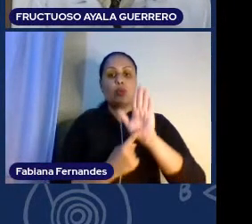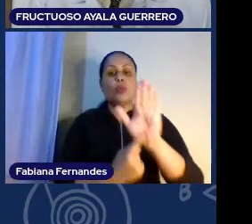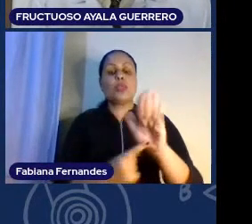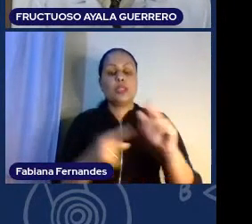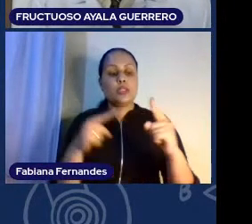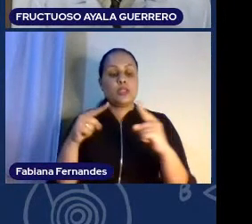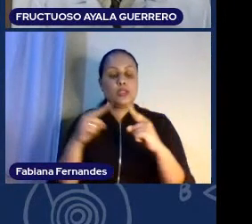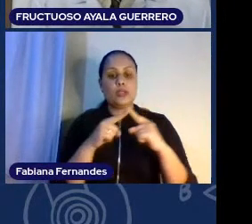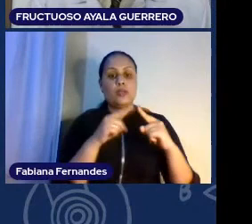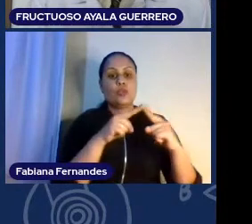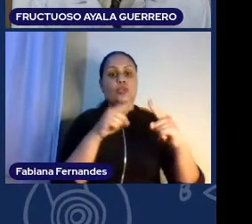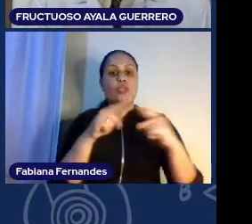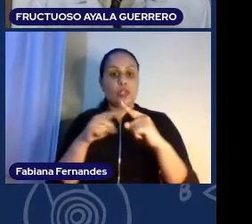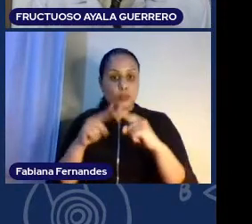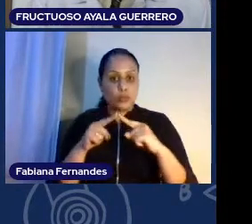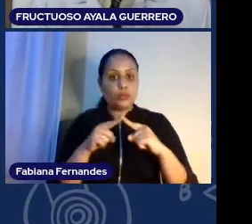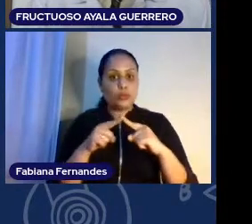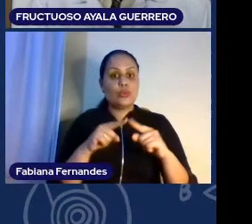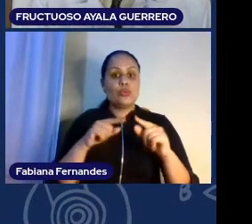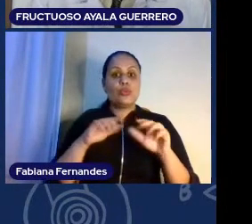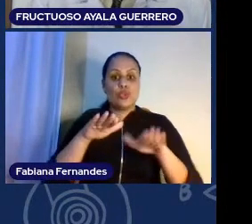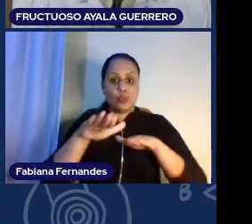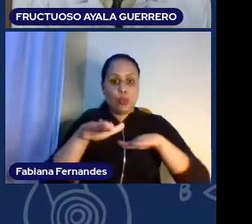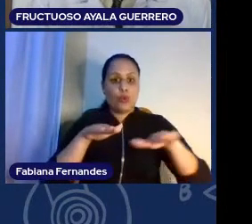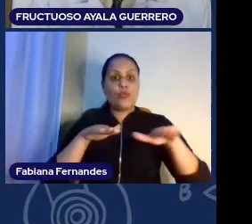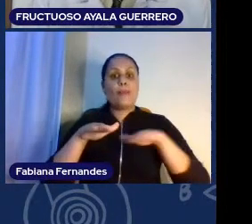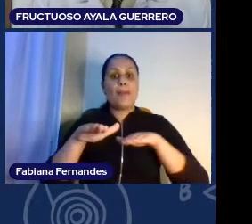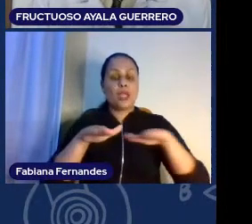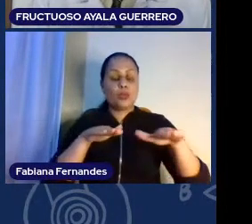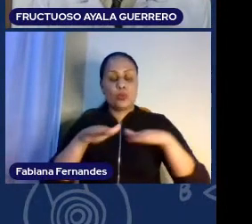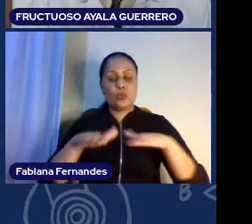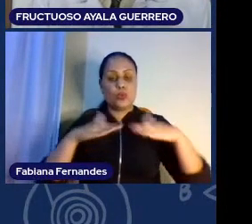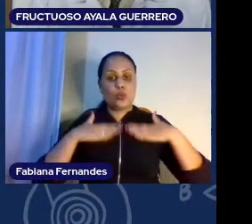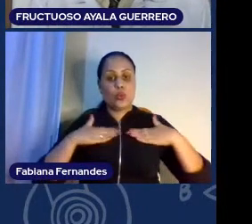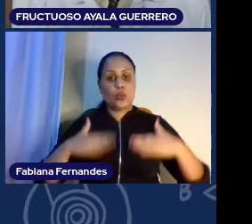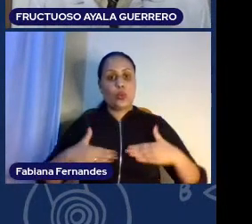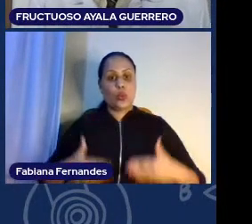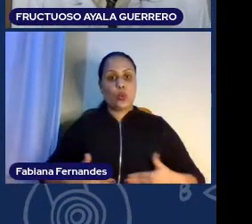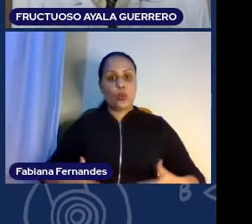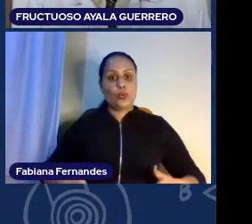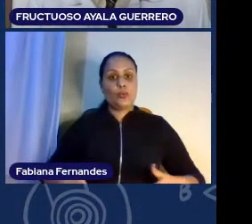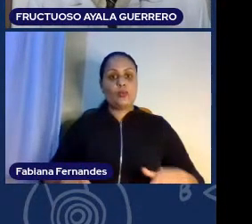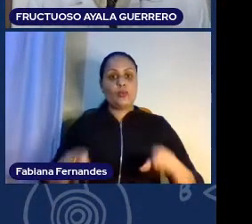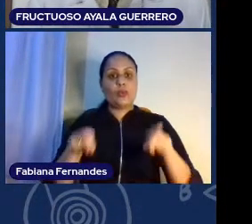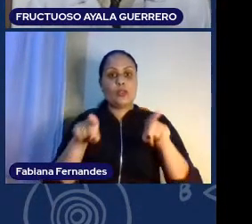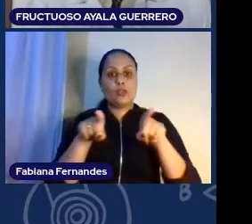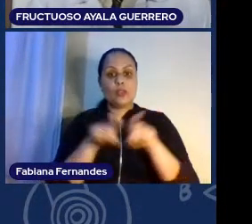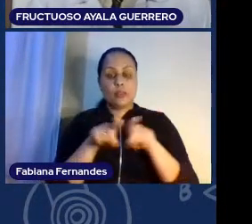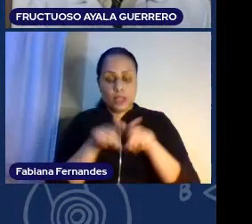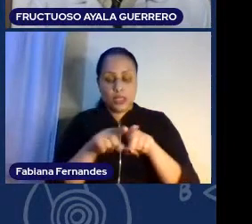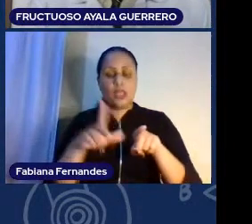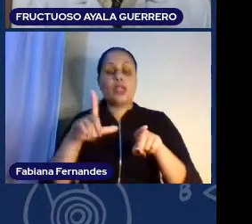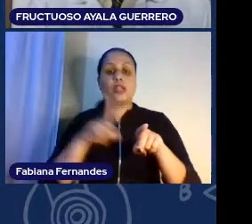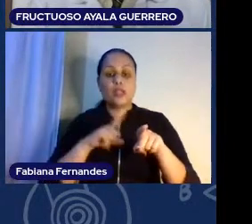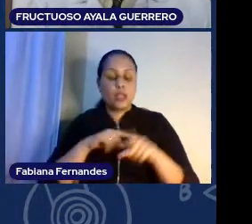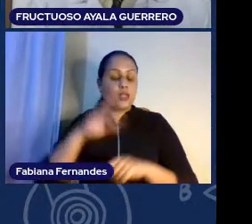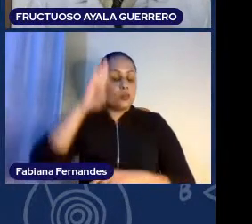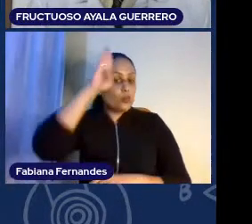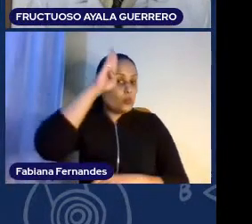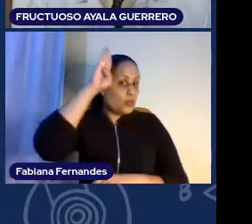de alteraciones del movimiento, porque pueden tener alteración en los ganglios basales, en el cerebelo,